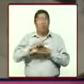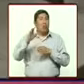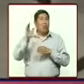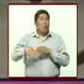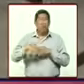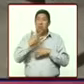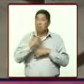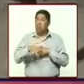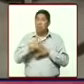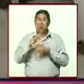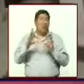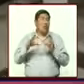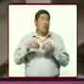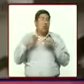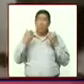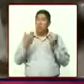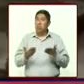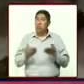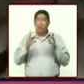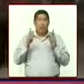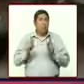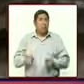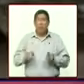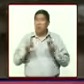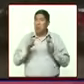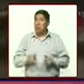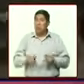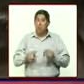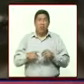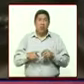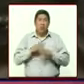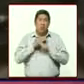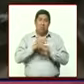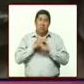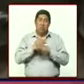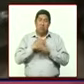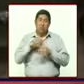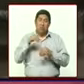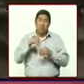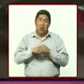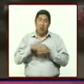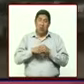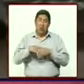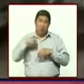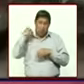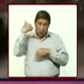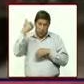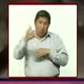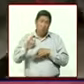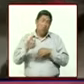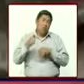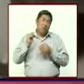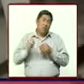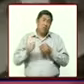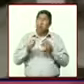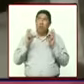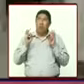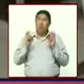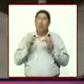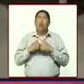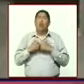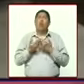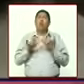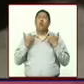completamente vacías, no hay personas, en este caso, que estén inhabilitadas para las elecciones judiciales. Vamos a consultar cómo ha sido